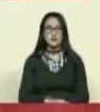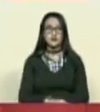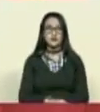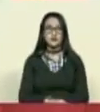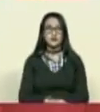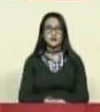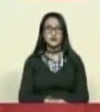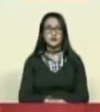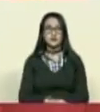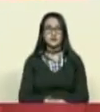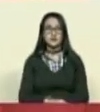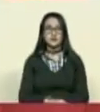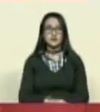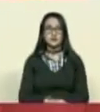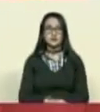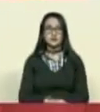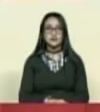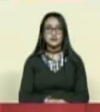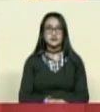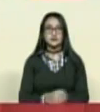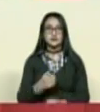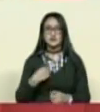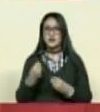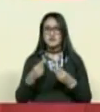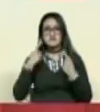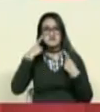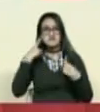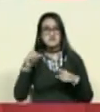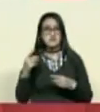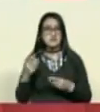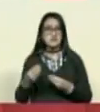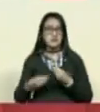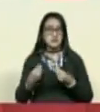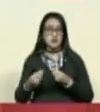Utilizó una técnica allí, yo dejé que él hiciera todo lo que quisiera.